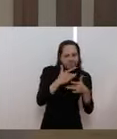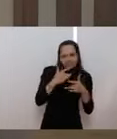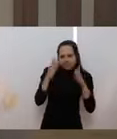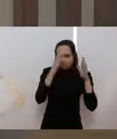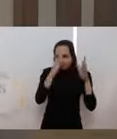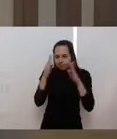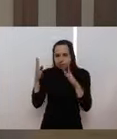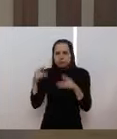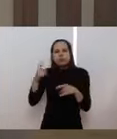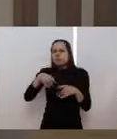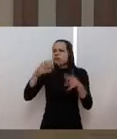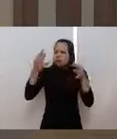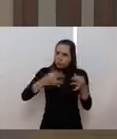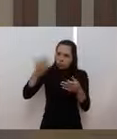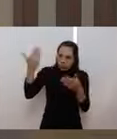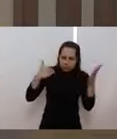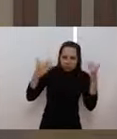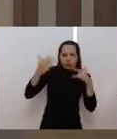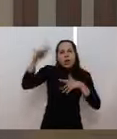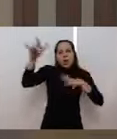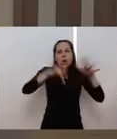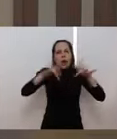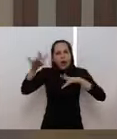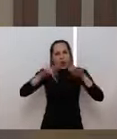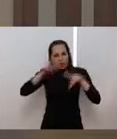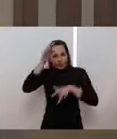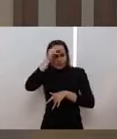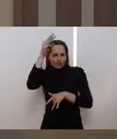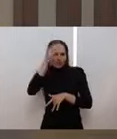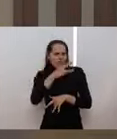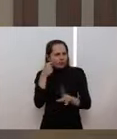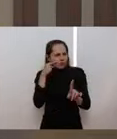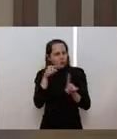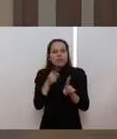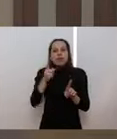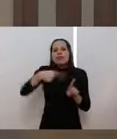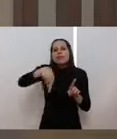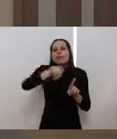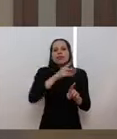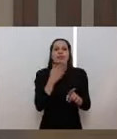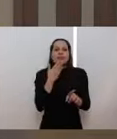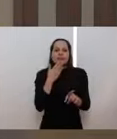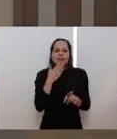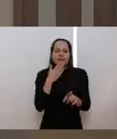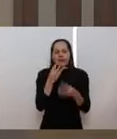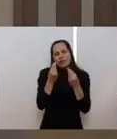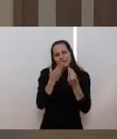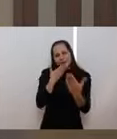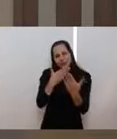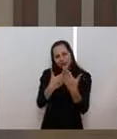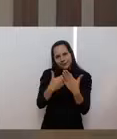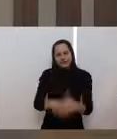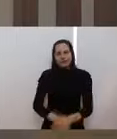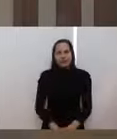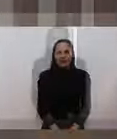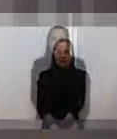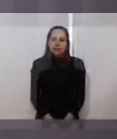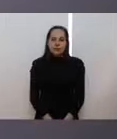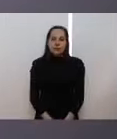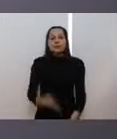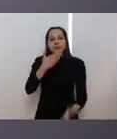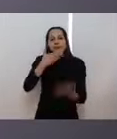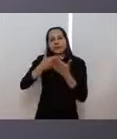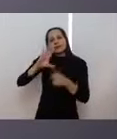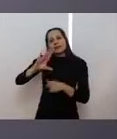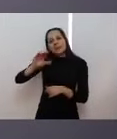seguros deben ir al hospital militar porque solo trabajamos para la satisfacción de los usuarios muchísimas gracias gracias